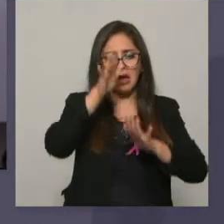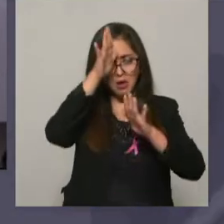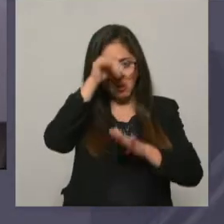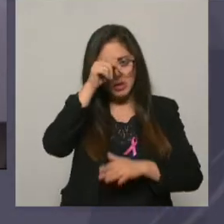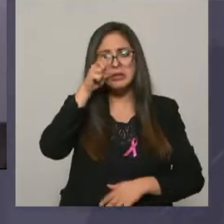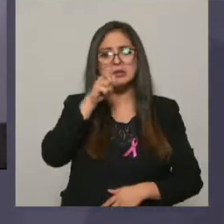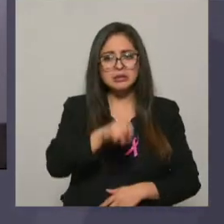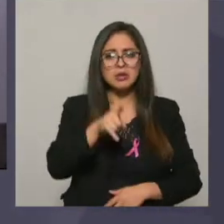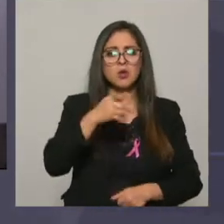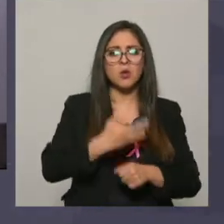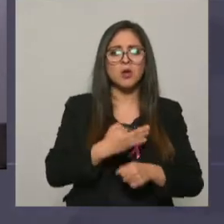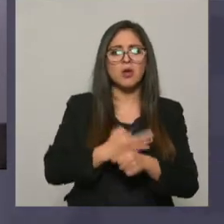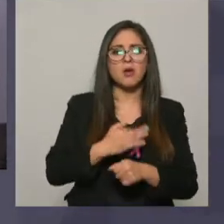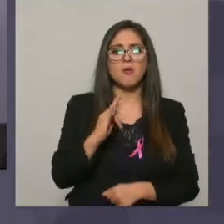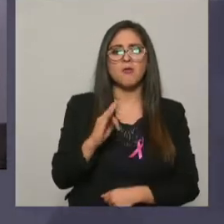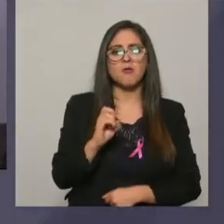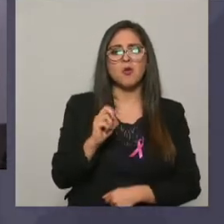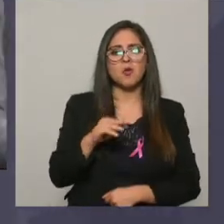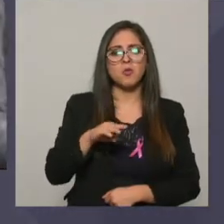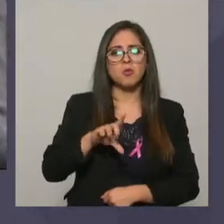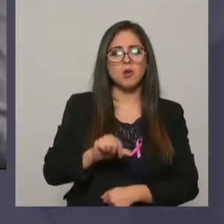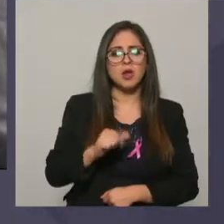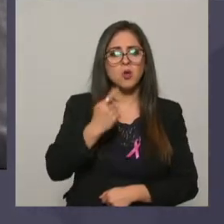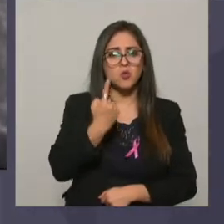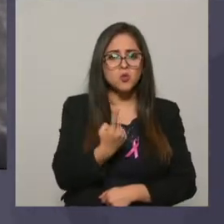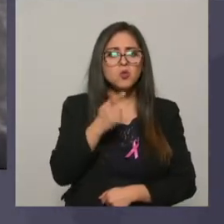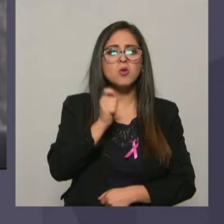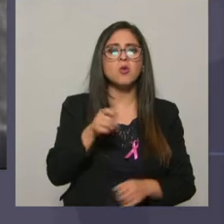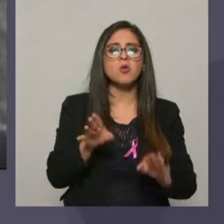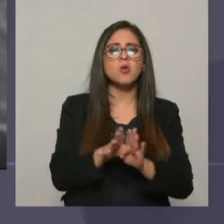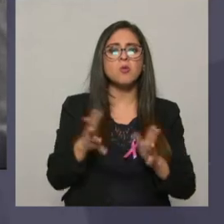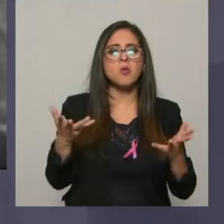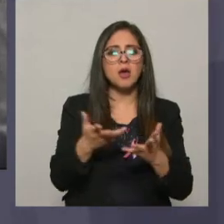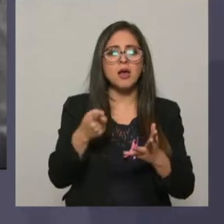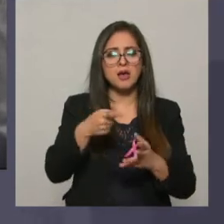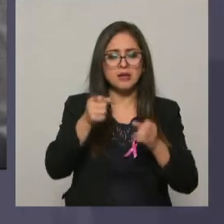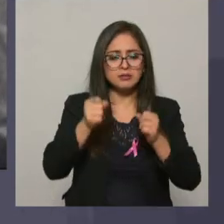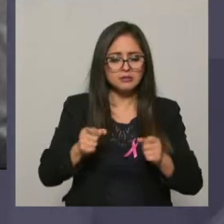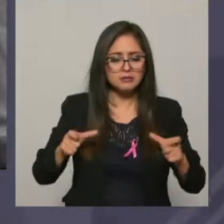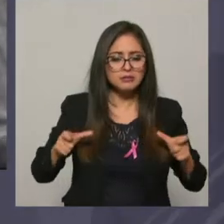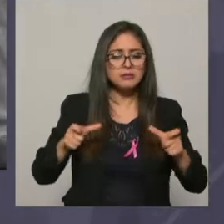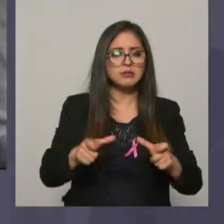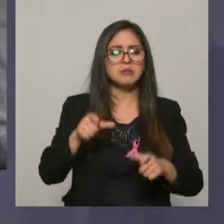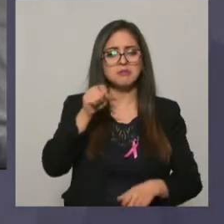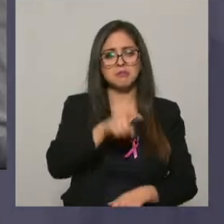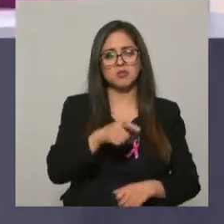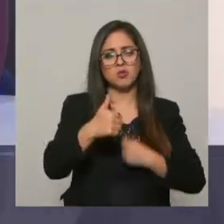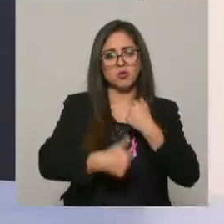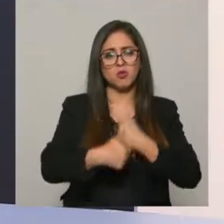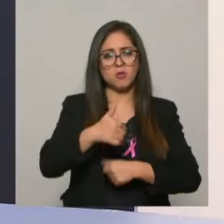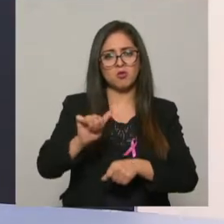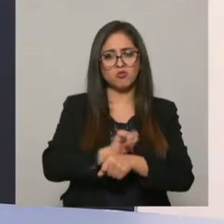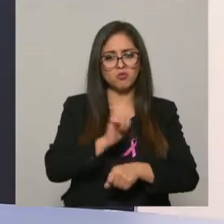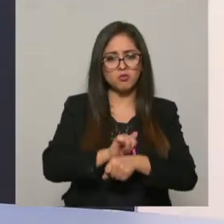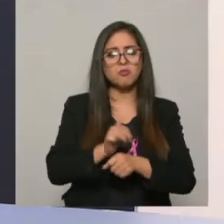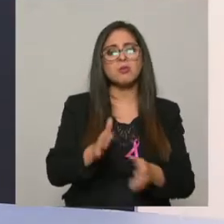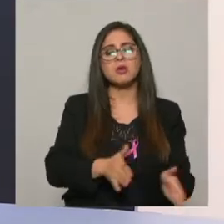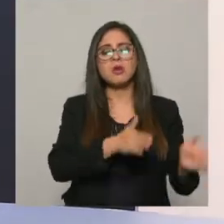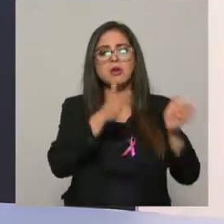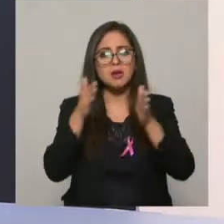y está justamente mencionando el operativo de seguridad que habrá respecto al tema y también